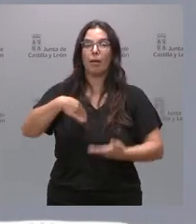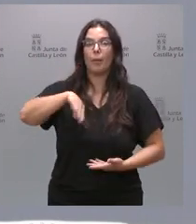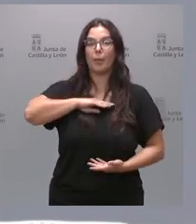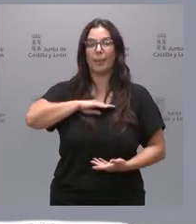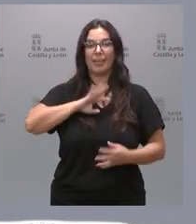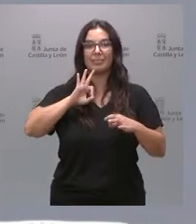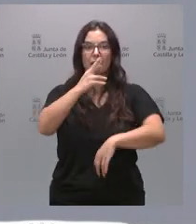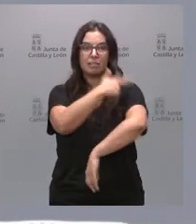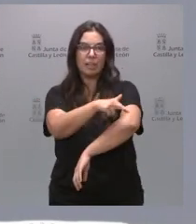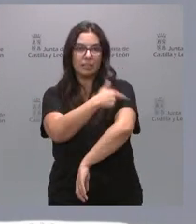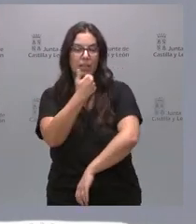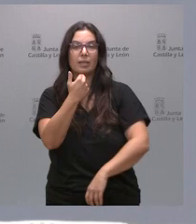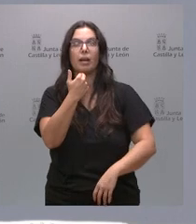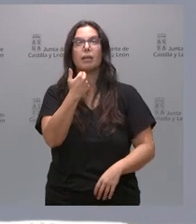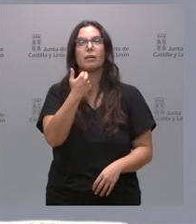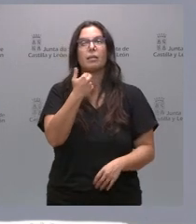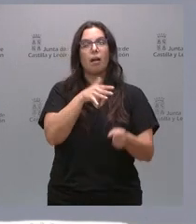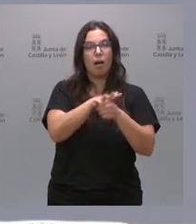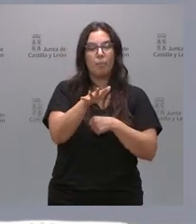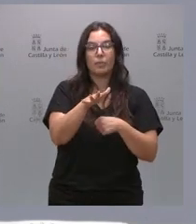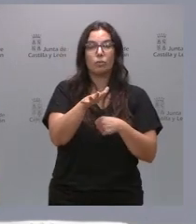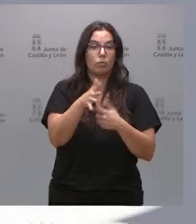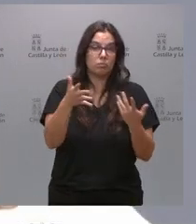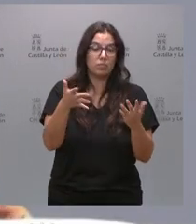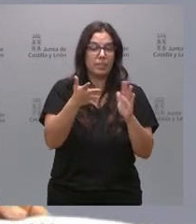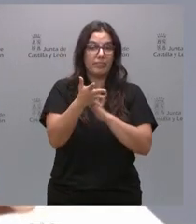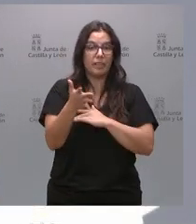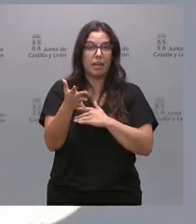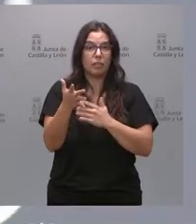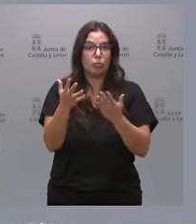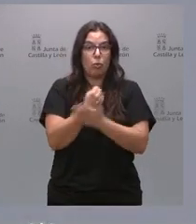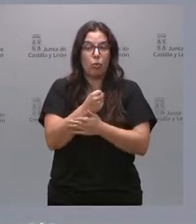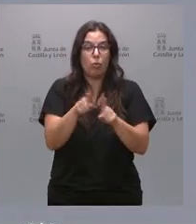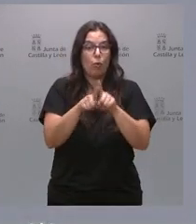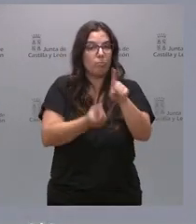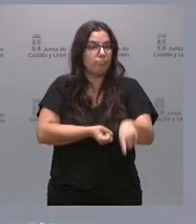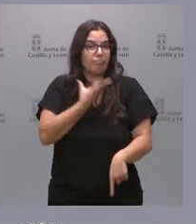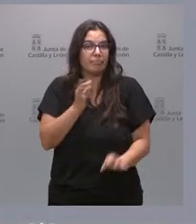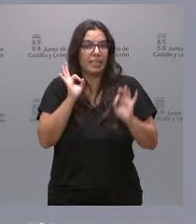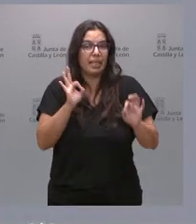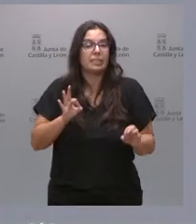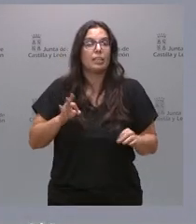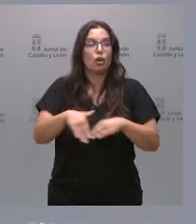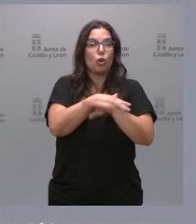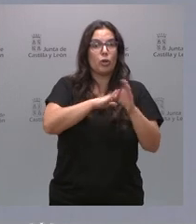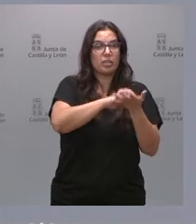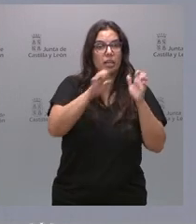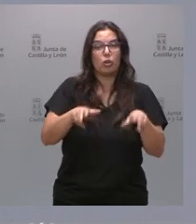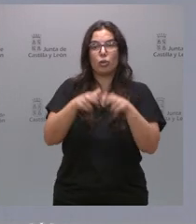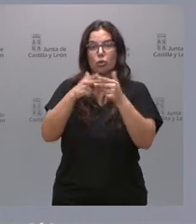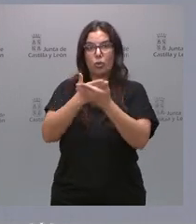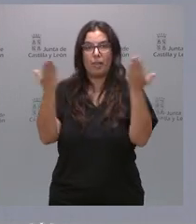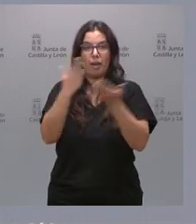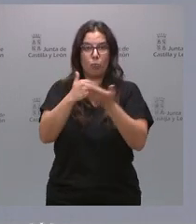sanitarias y las estructuras del ámbito sanitario que son todo ello pasiones del gobierno de Castilla y león y también de la sociedad del conjunto de